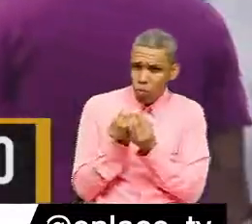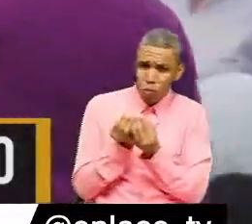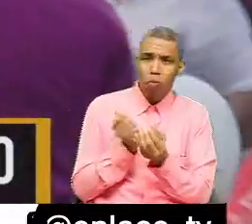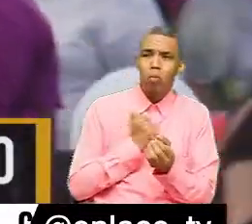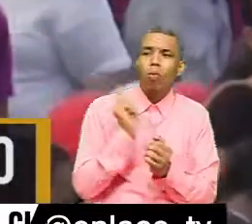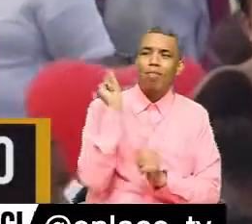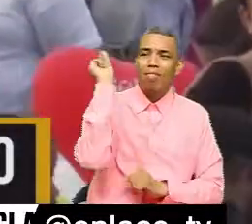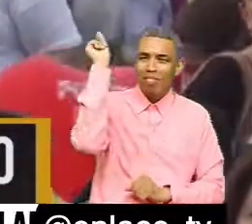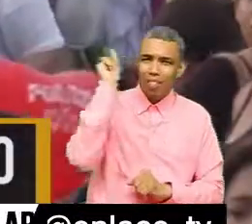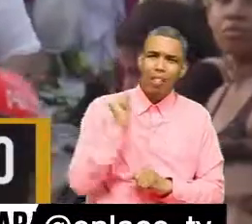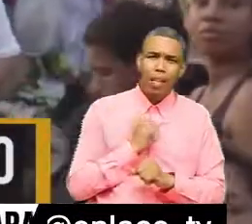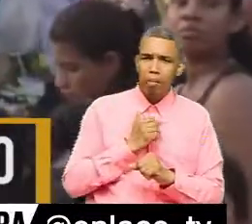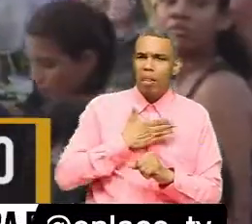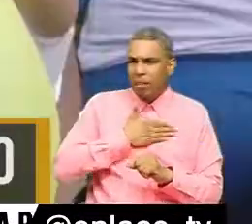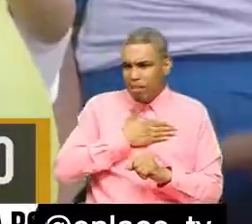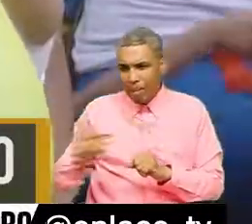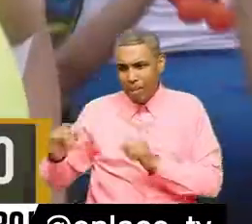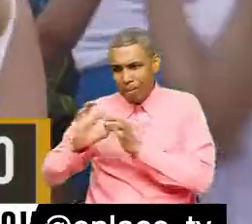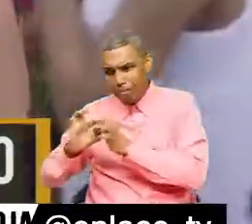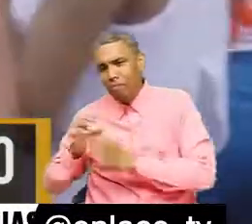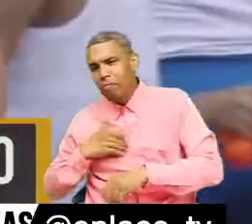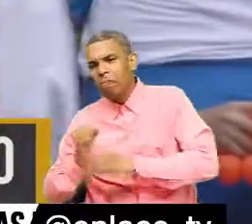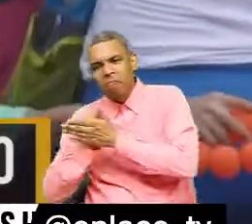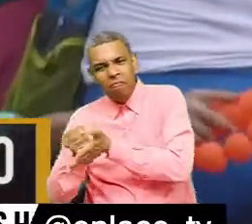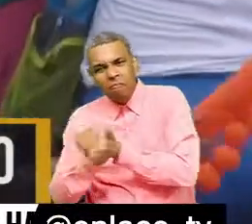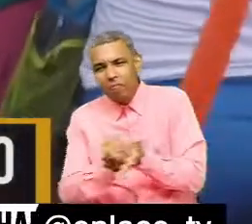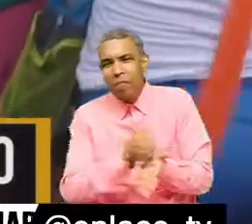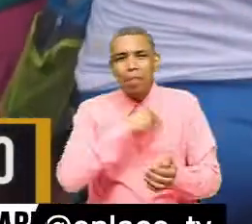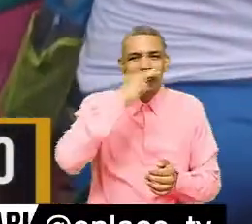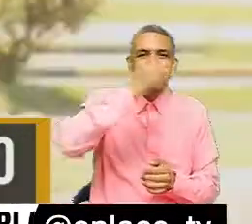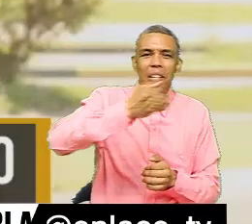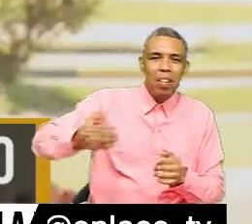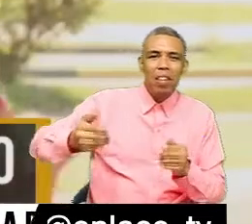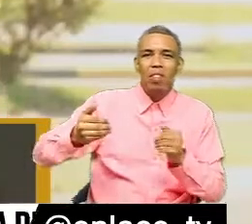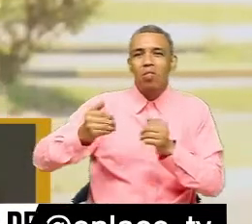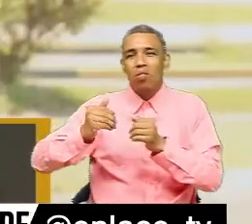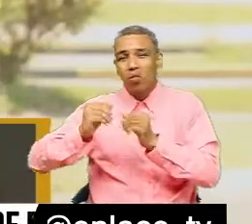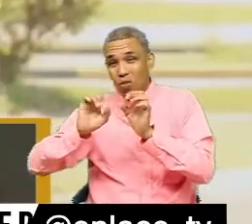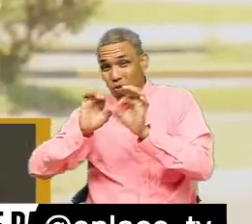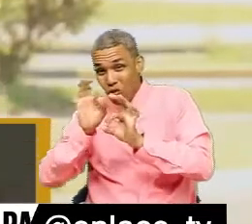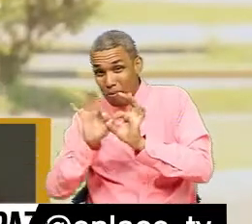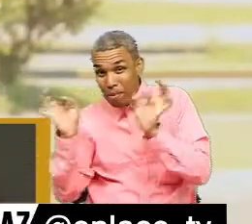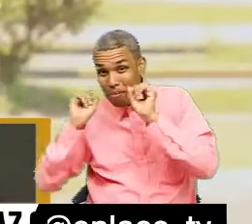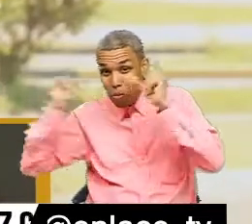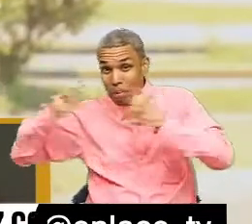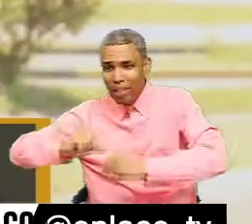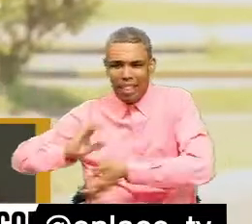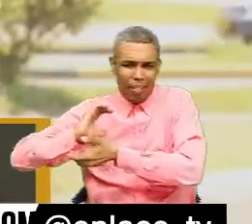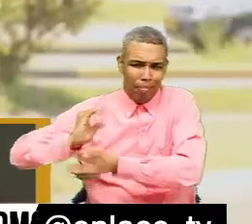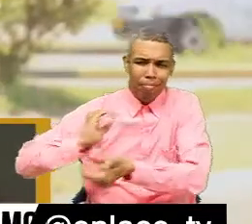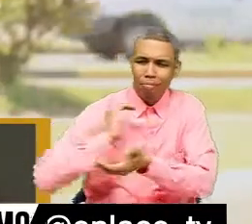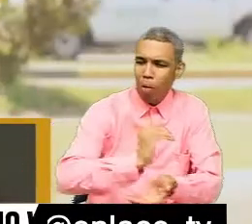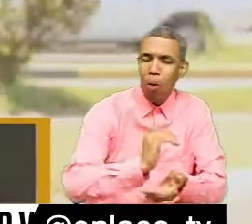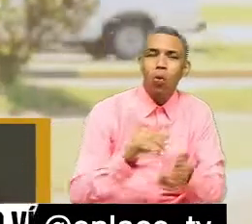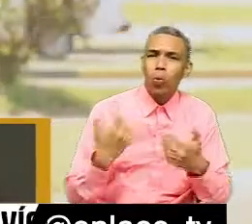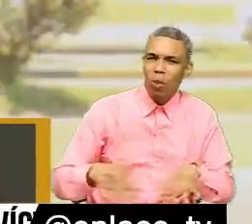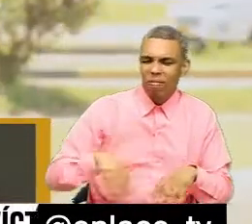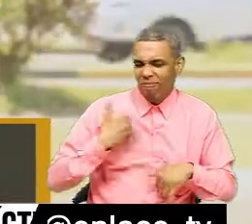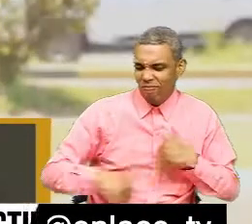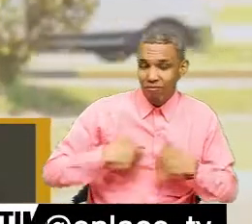un espacio de integración lleno de rifas, sorpresas, regalos y mucha diversión. Traigamos a nuestros niños y niñas para